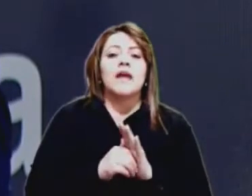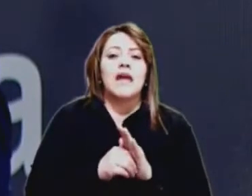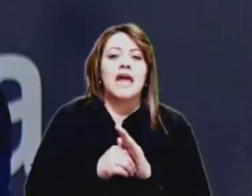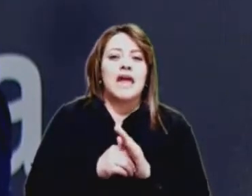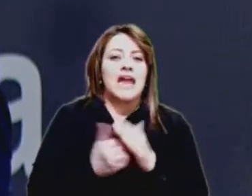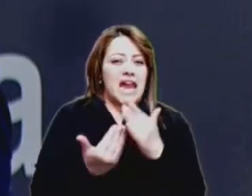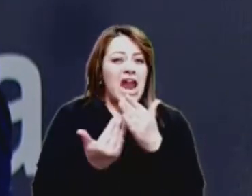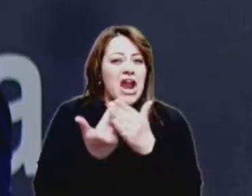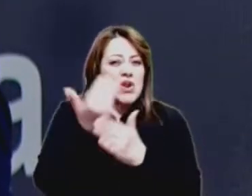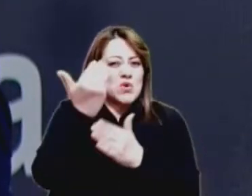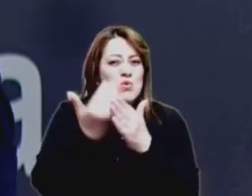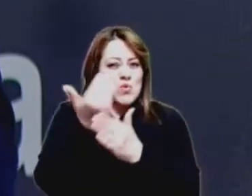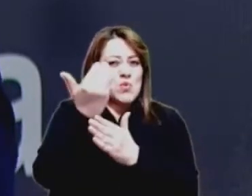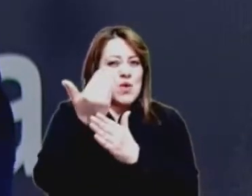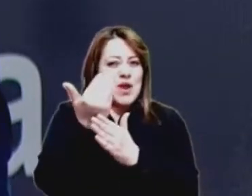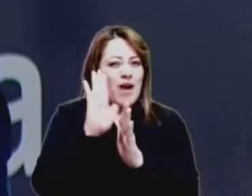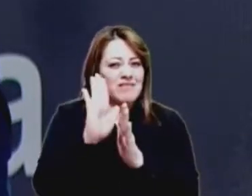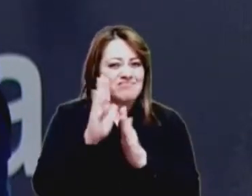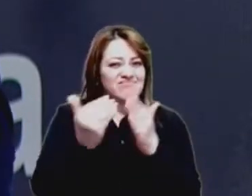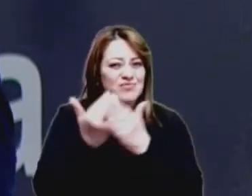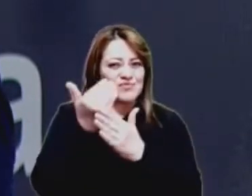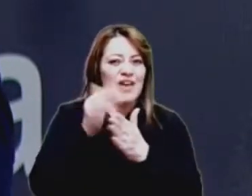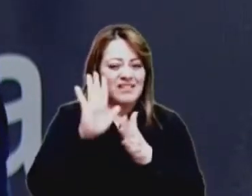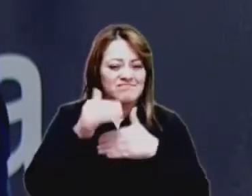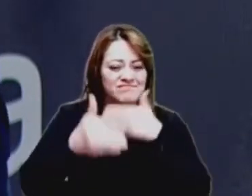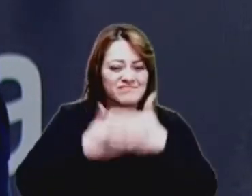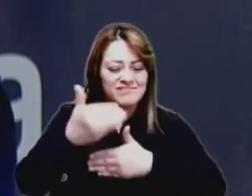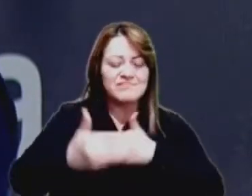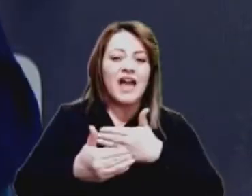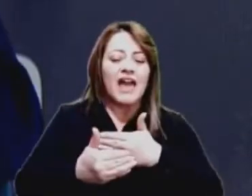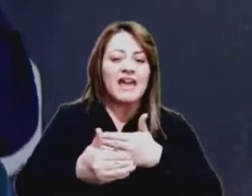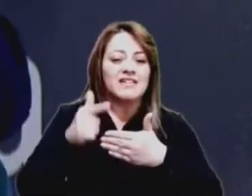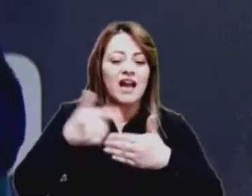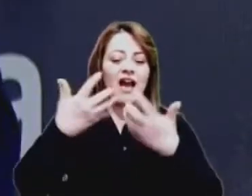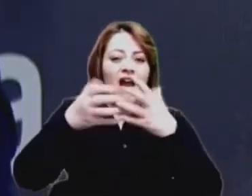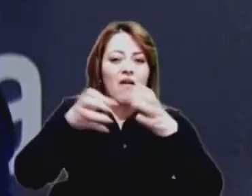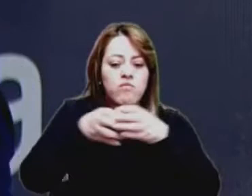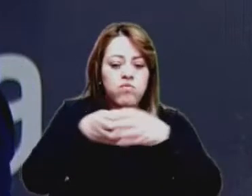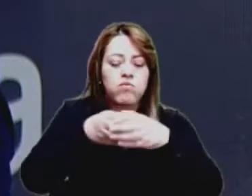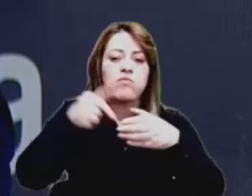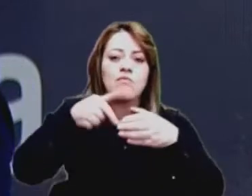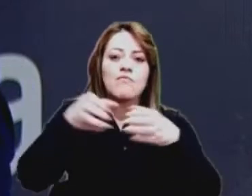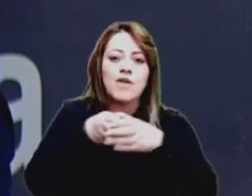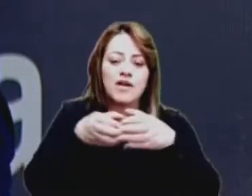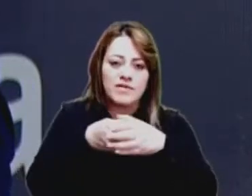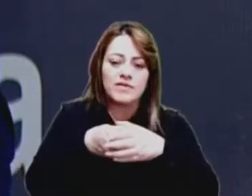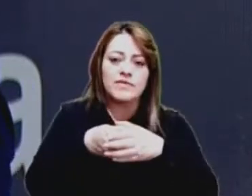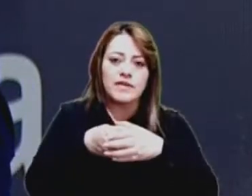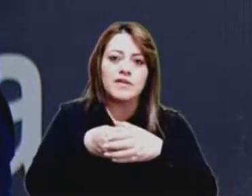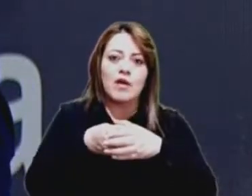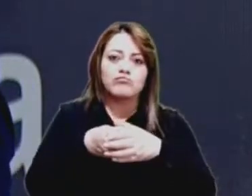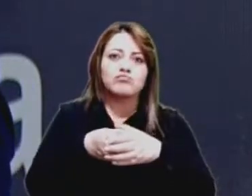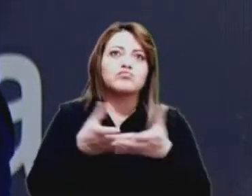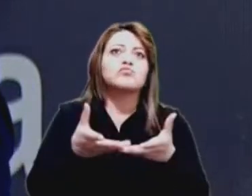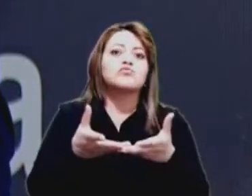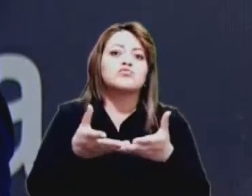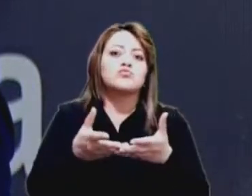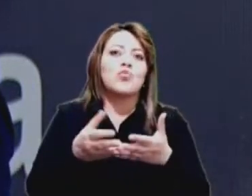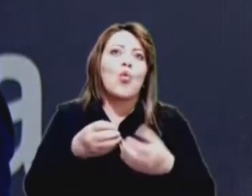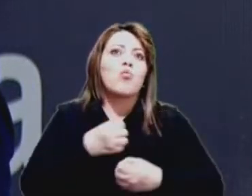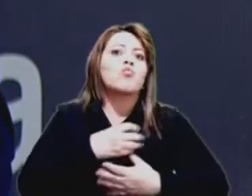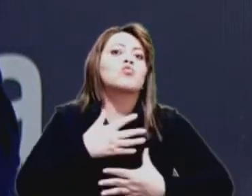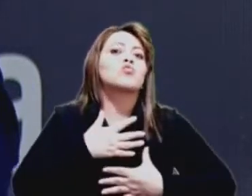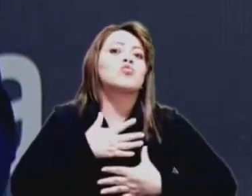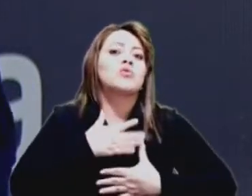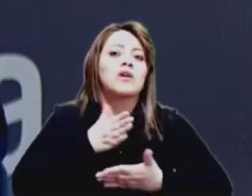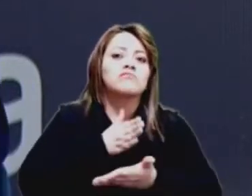artículo esta nueva función ya hemos tenido desde la agencia la oportunidad de solicitarle al consejo a la sala de consulta y servicios